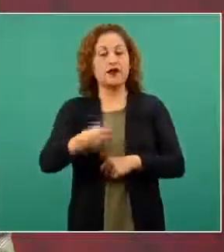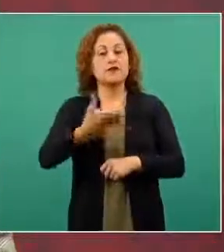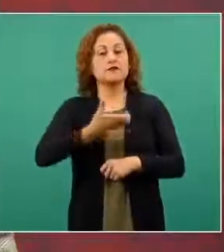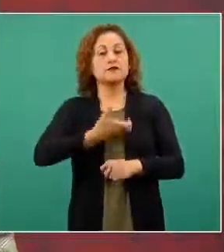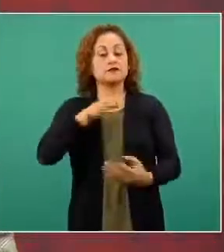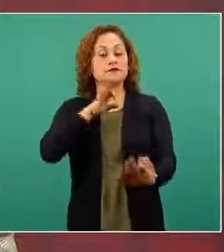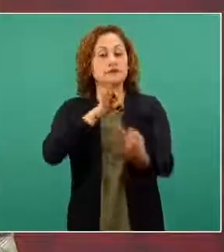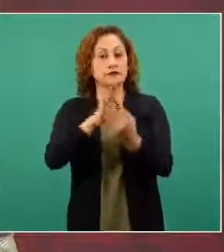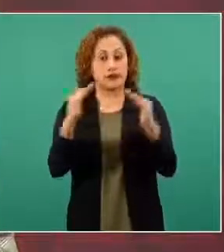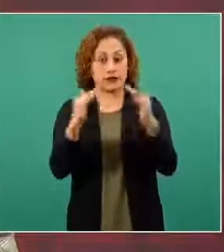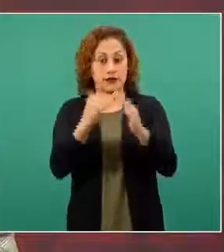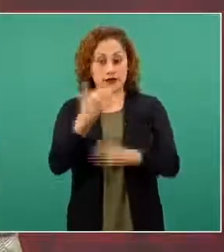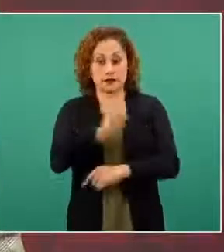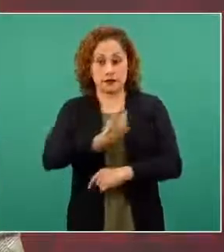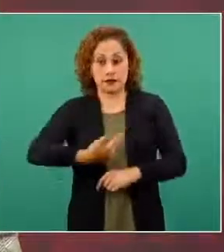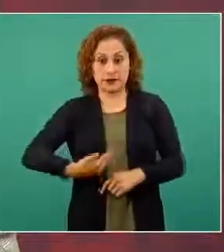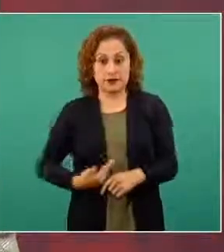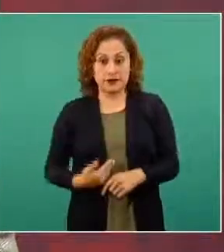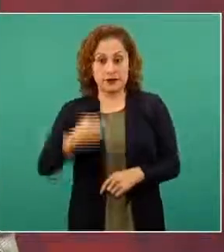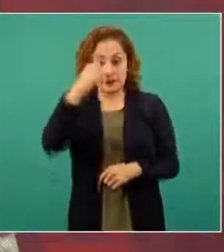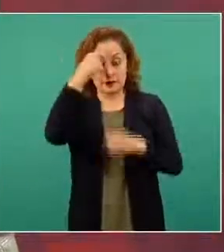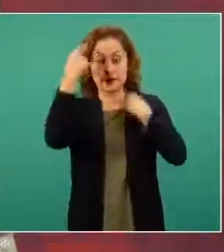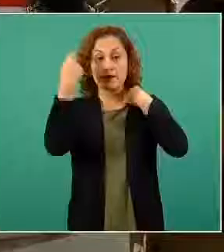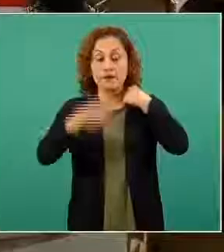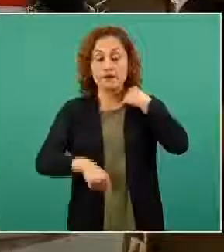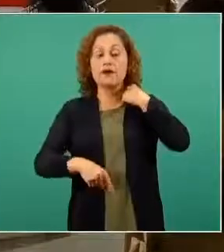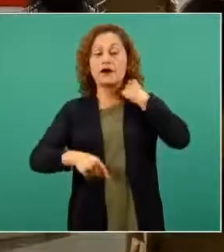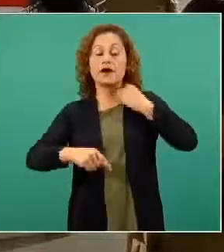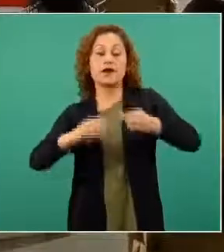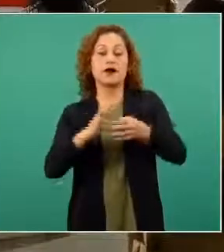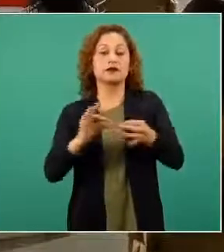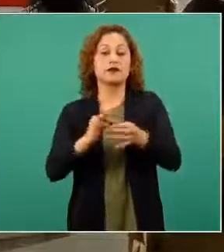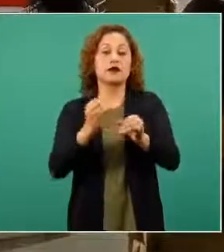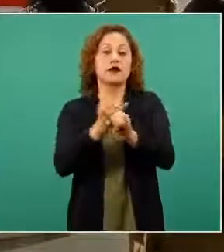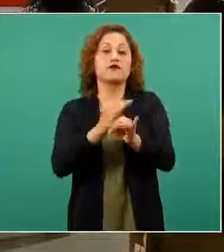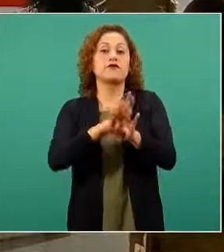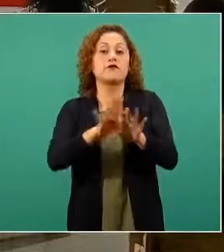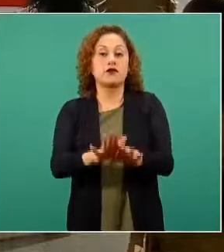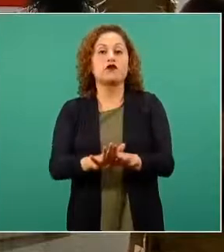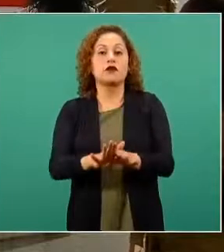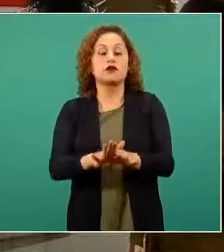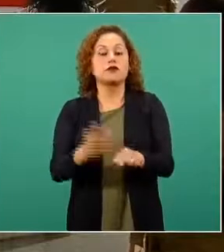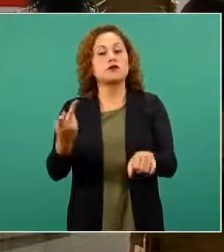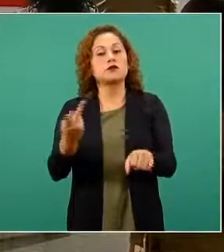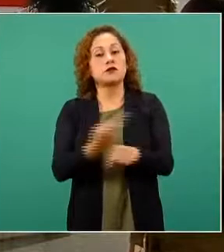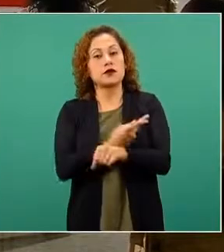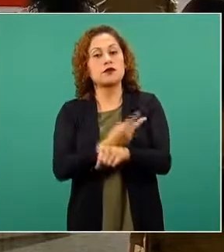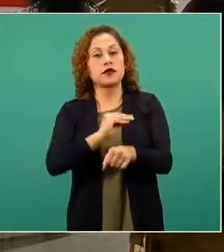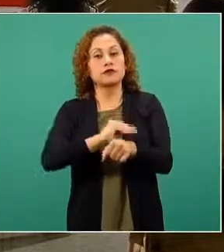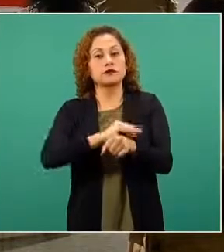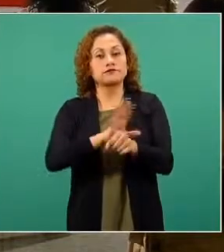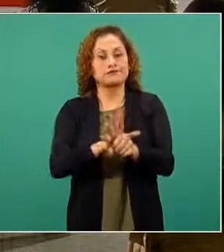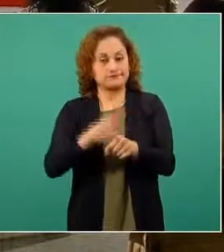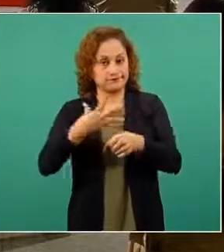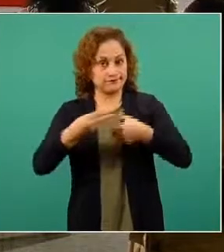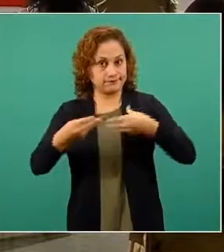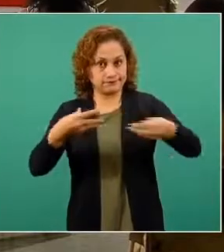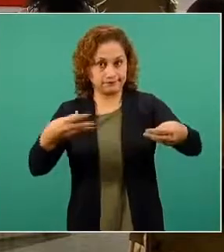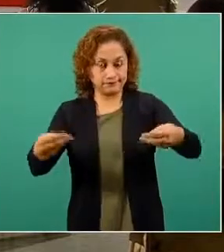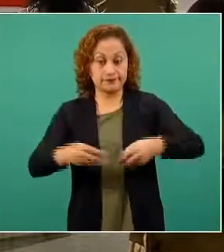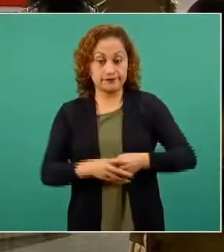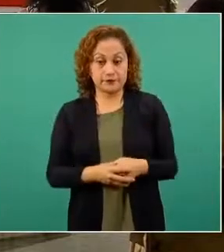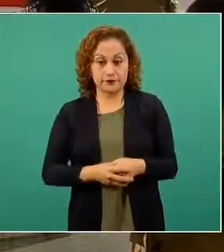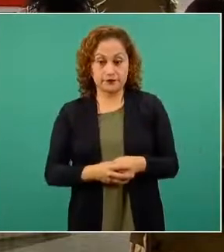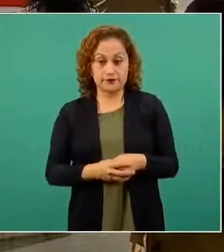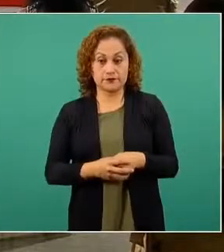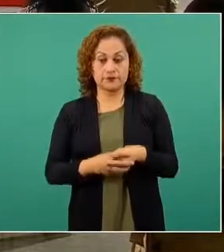para brindar los componentes de información del día de hoy para la pandemia de COVID-19.